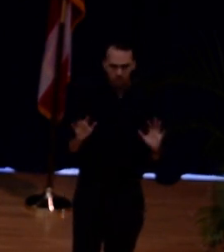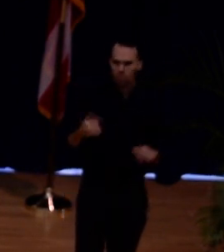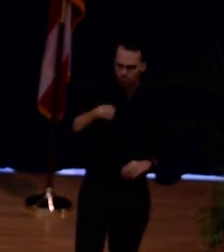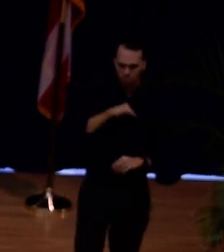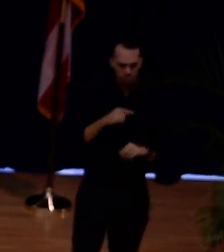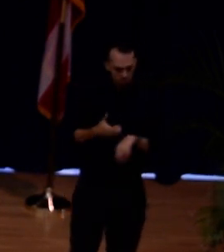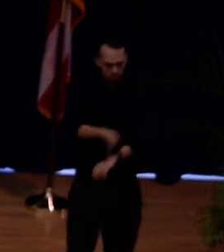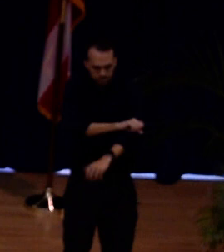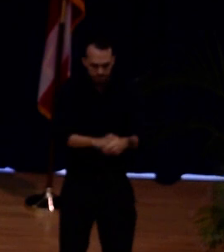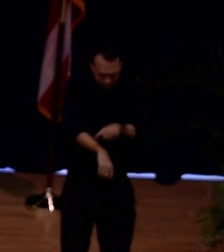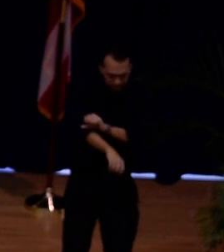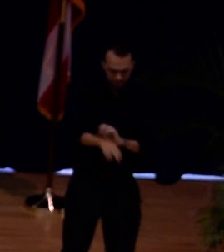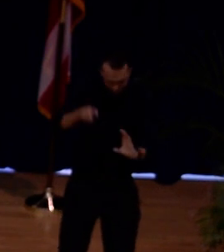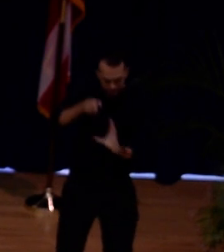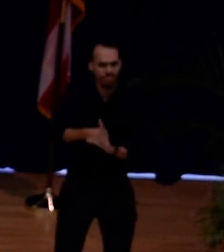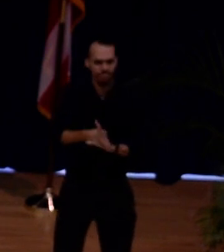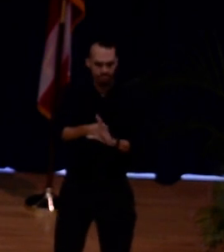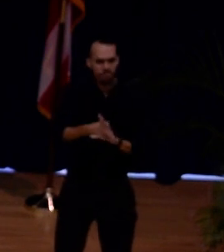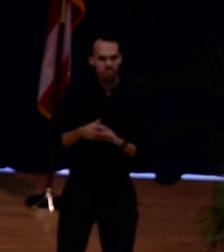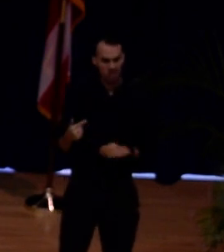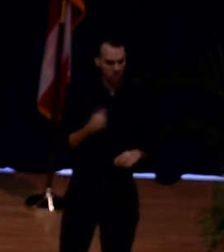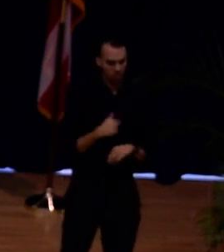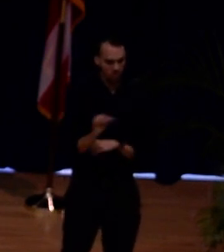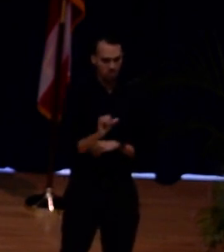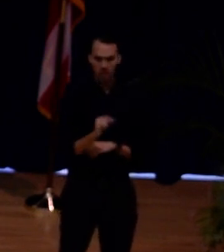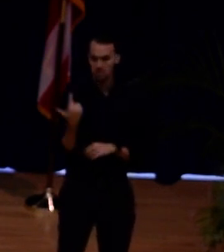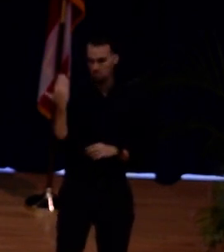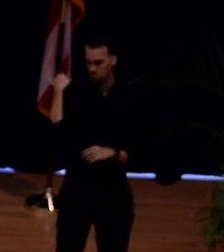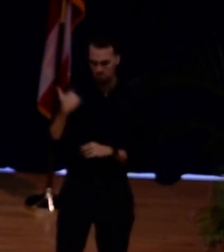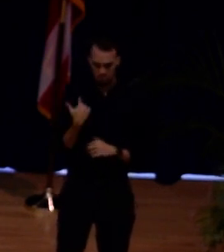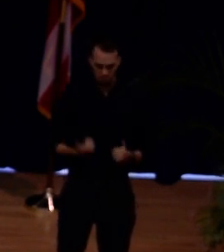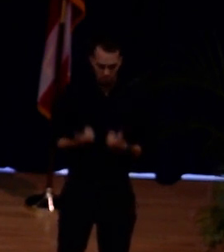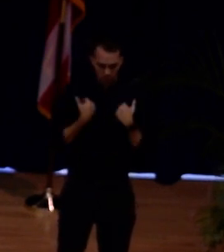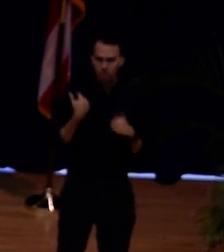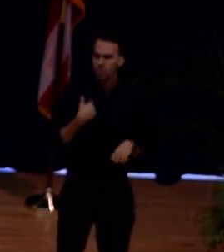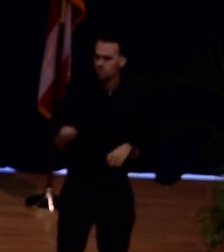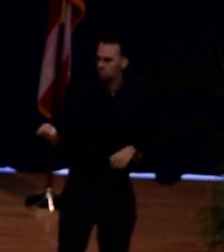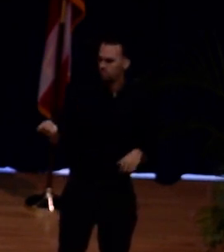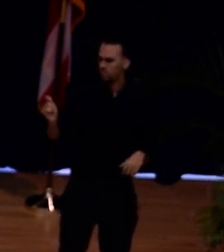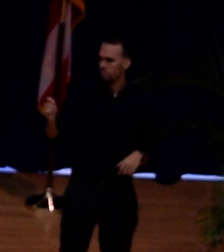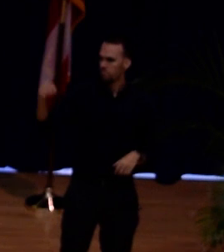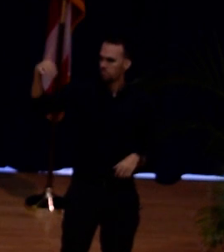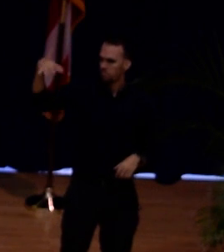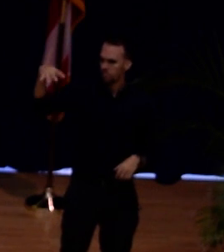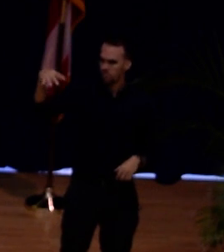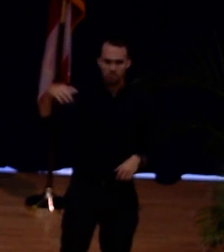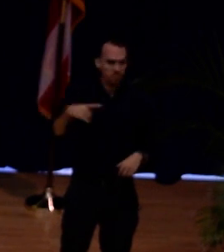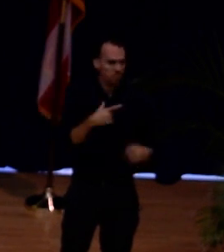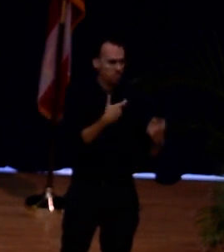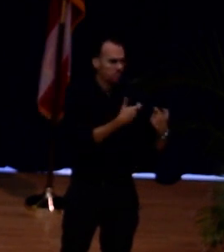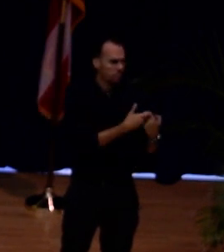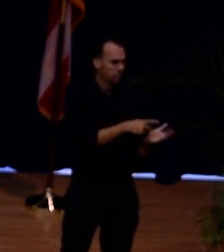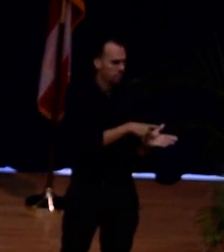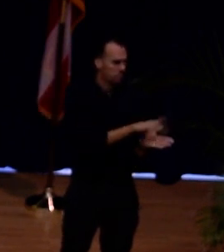prosumidores, donde tal vez yo misma en un momento en la vida prendía la luz, me llegaba una factura y la pagaba